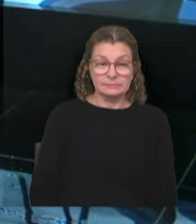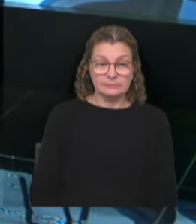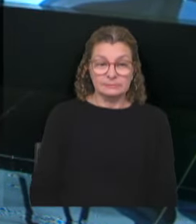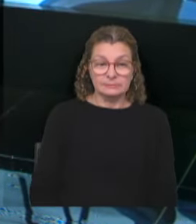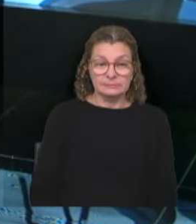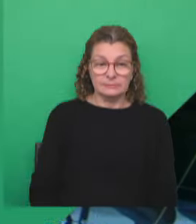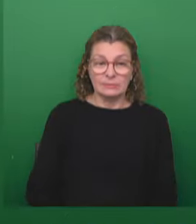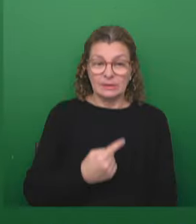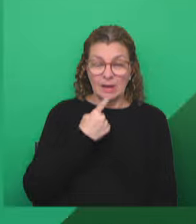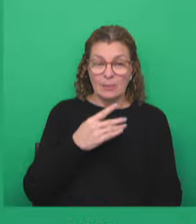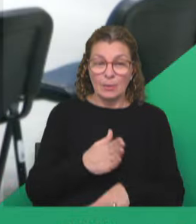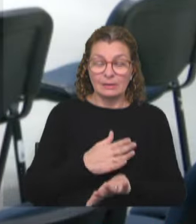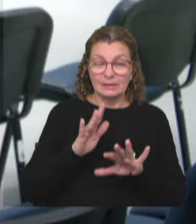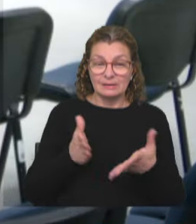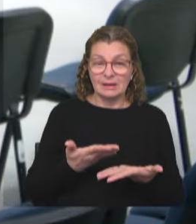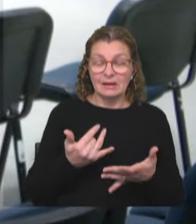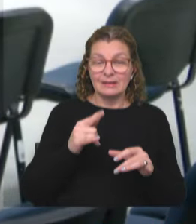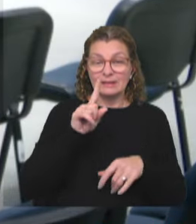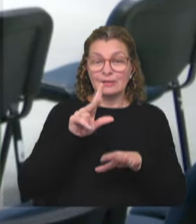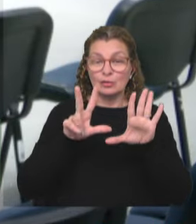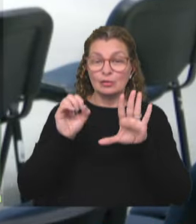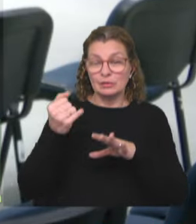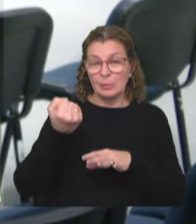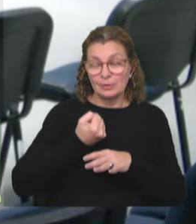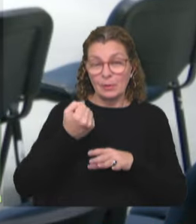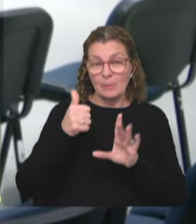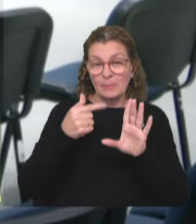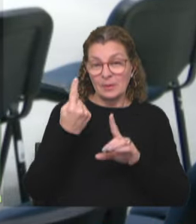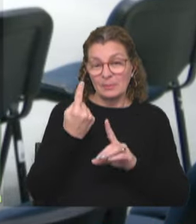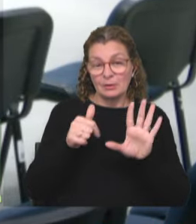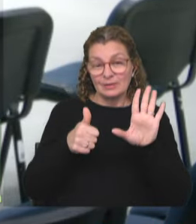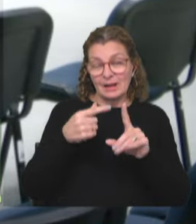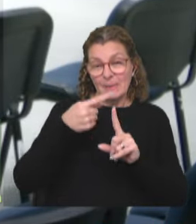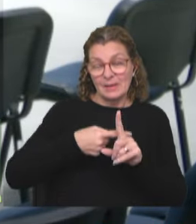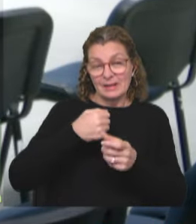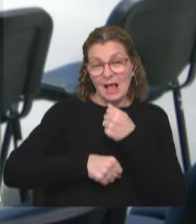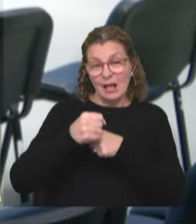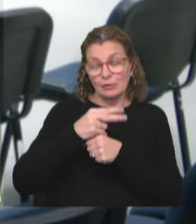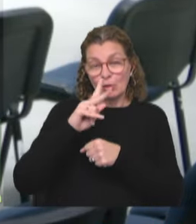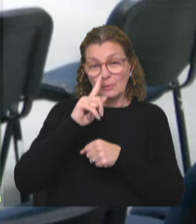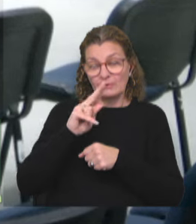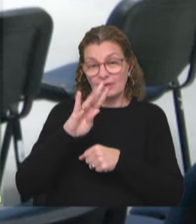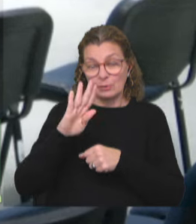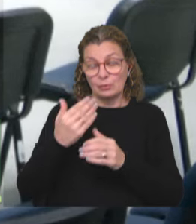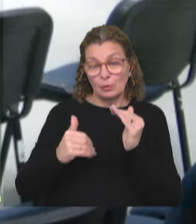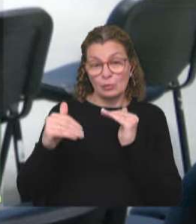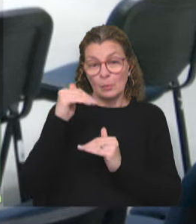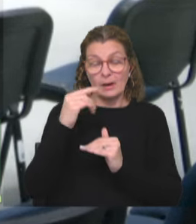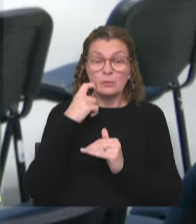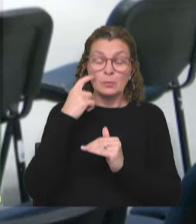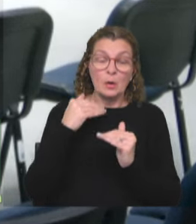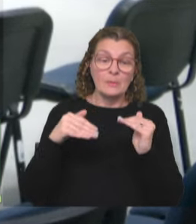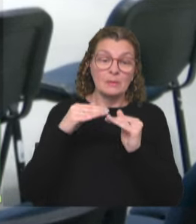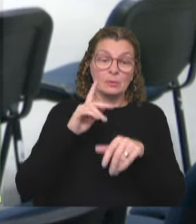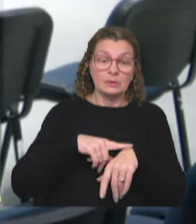Julieta, lo adelantamos, 180 homicidios en este primer semestre del año 2024, superando la cifra del mismo periodo